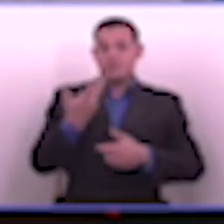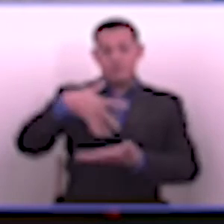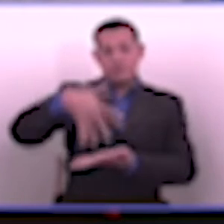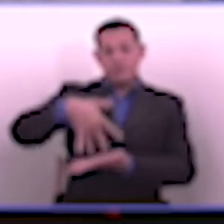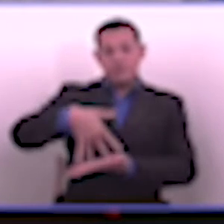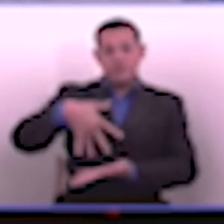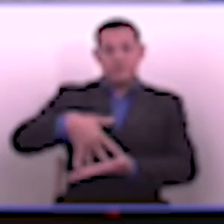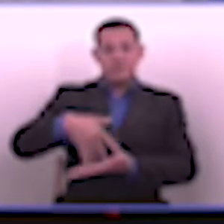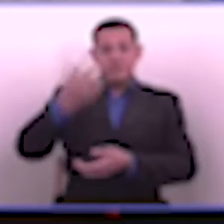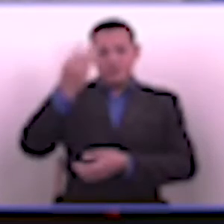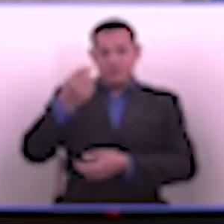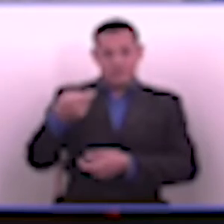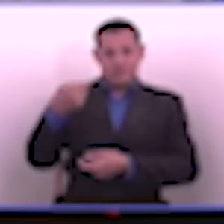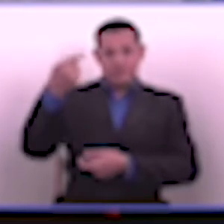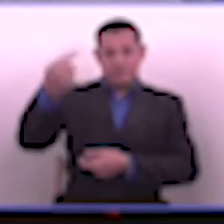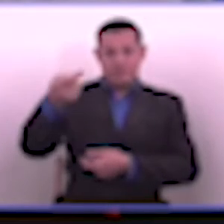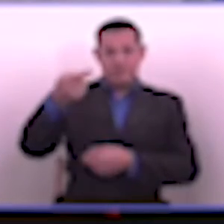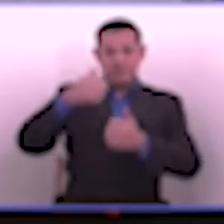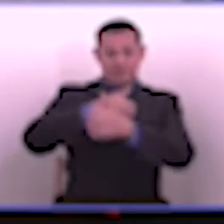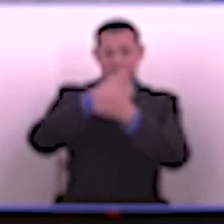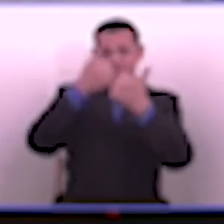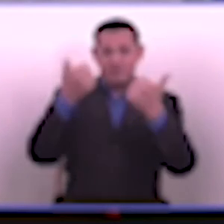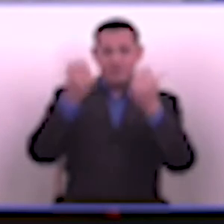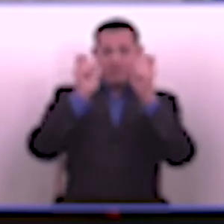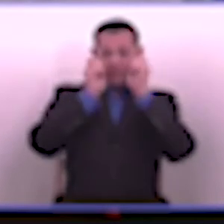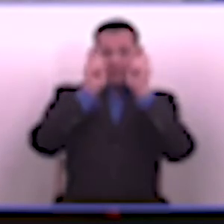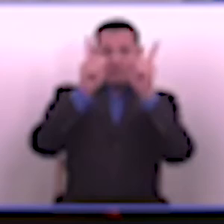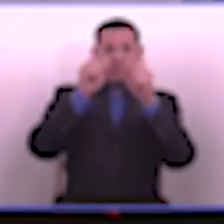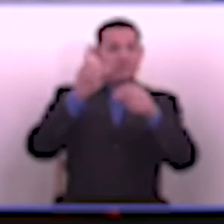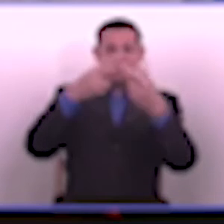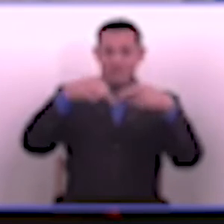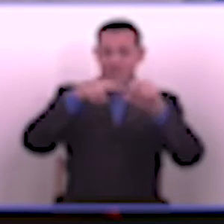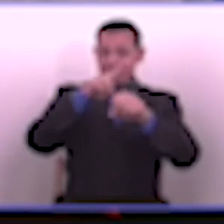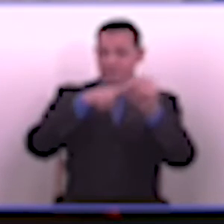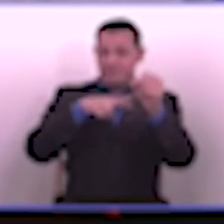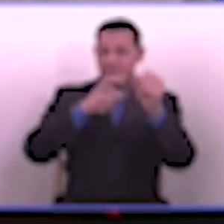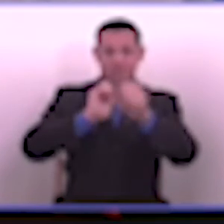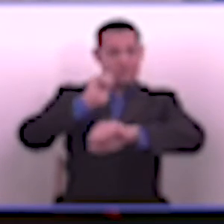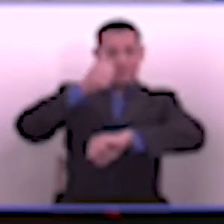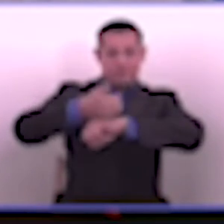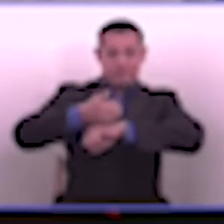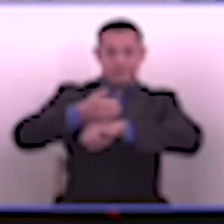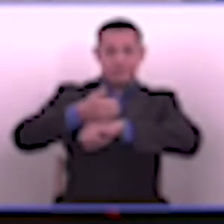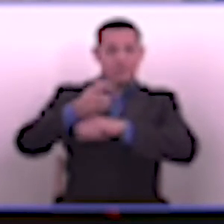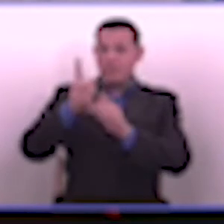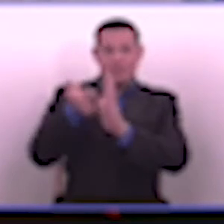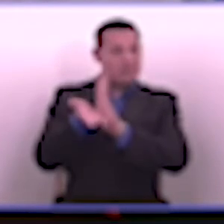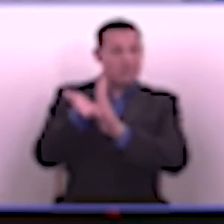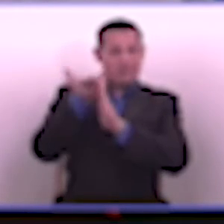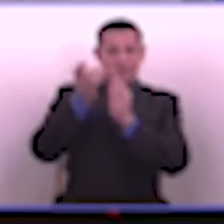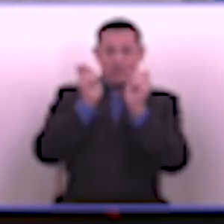el día de mañana amanezca con precios establecidos y no sean